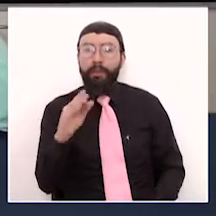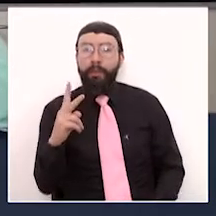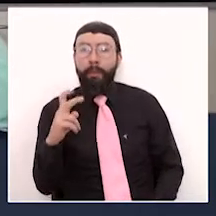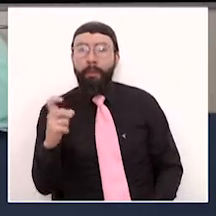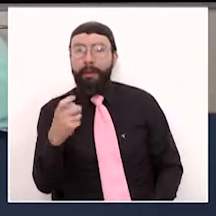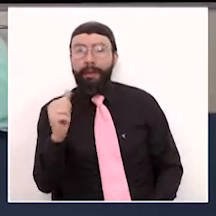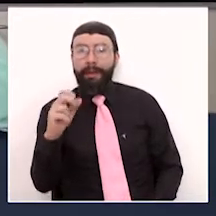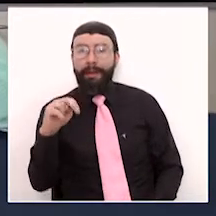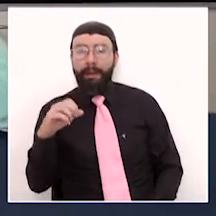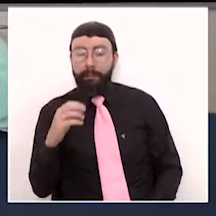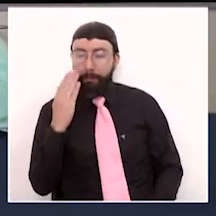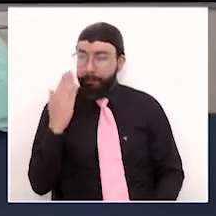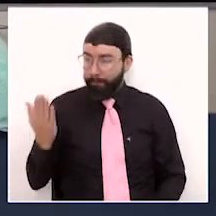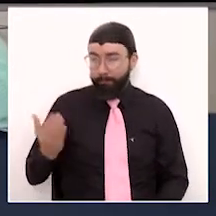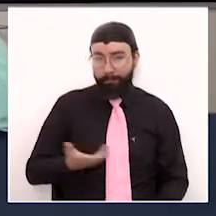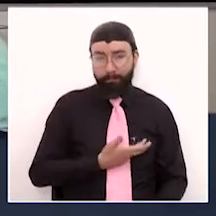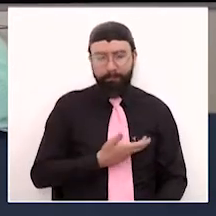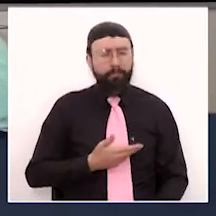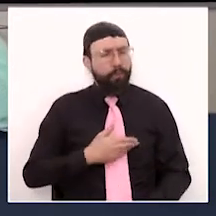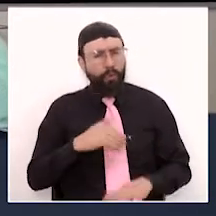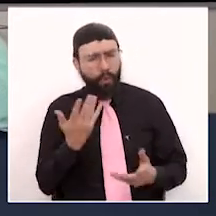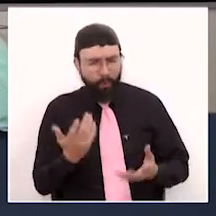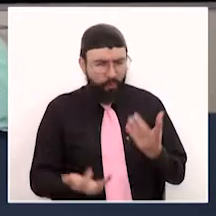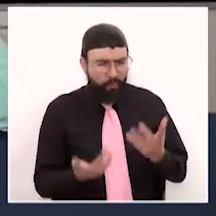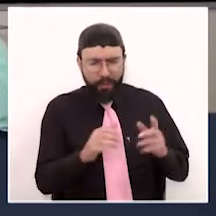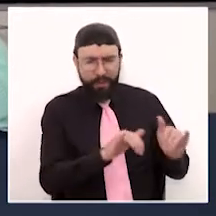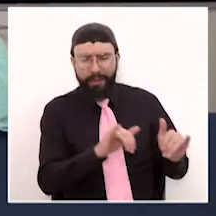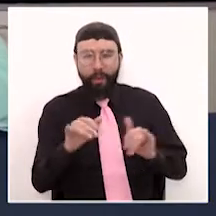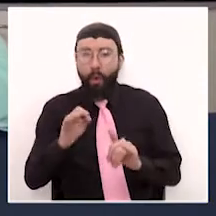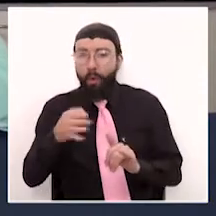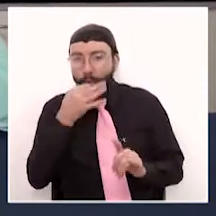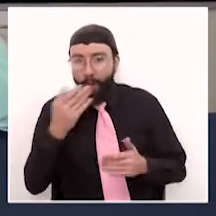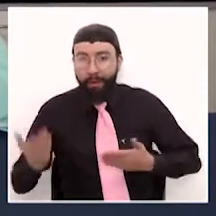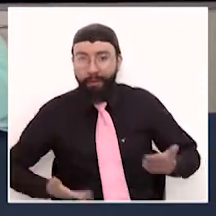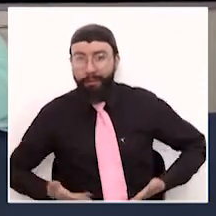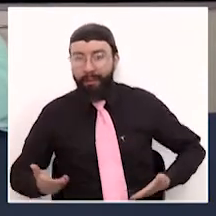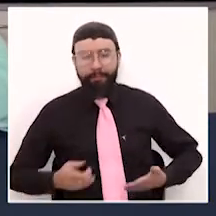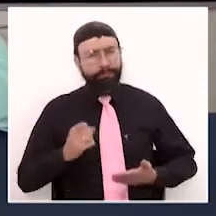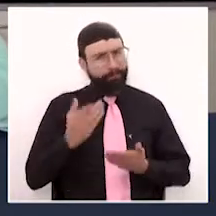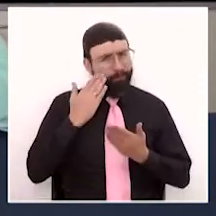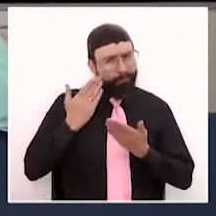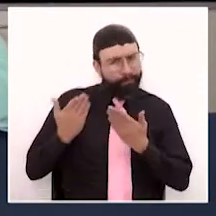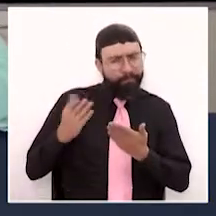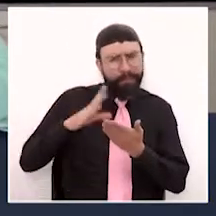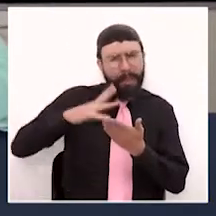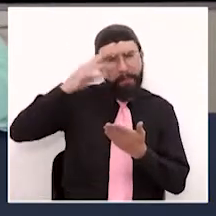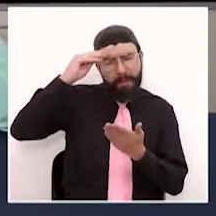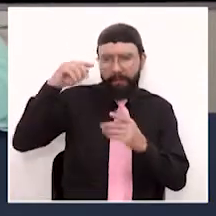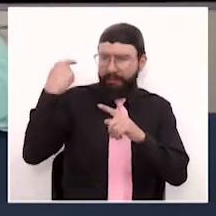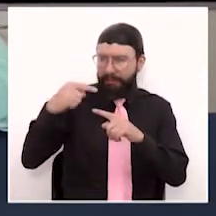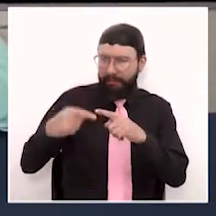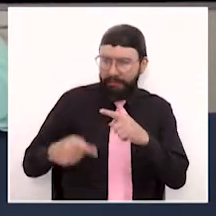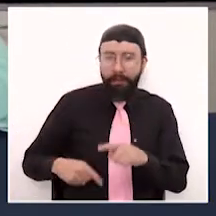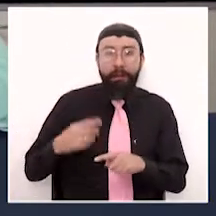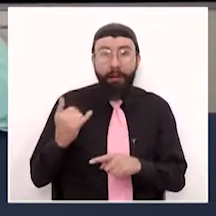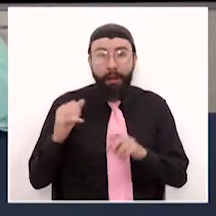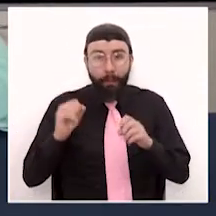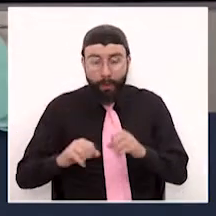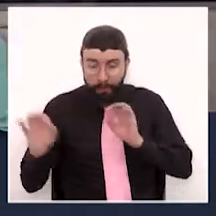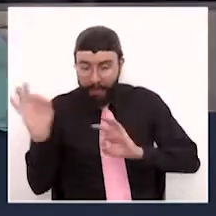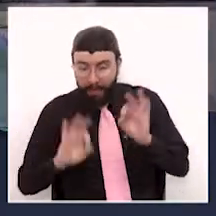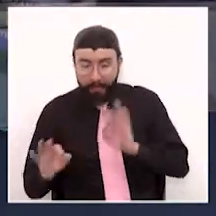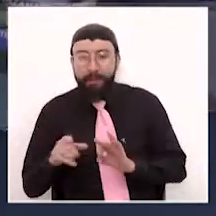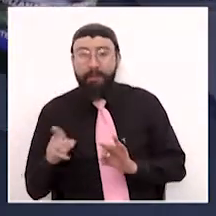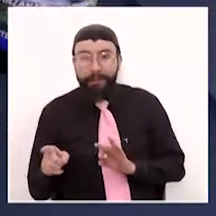Bienvenidos a Cómo hacer de la cocina una farmacia. Atentos para que aprendan a través de estos ingredientes a preparar un delicioso queso